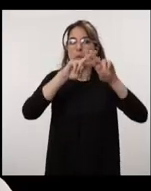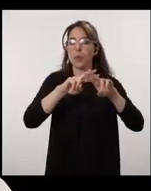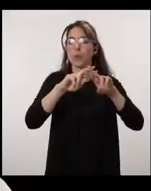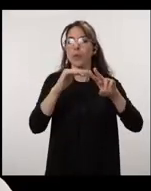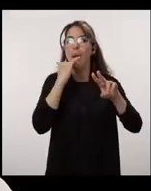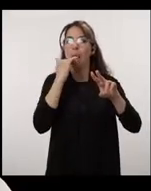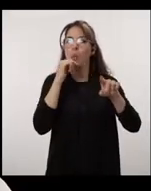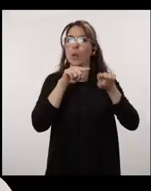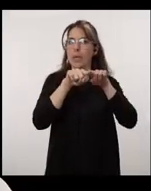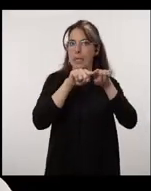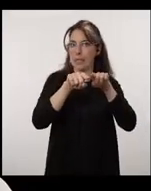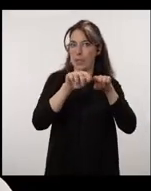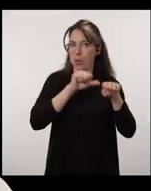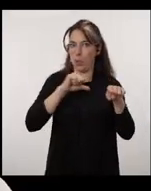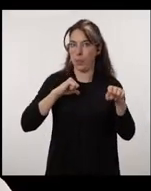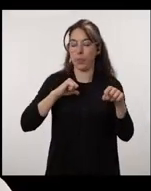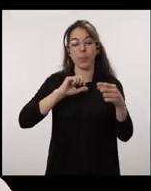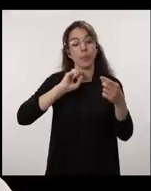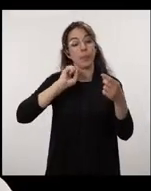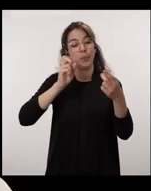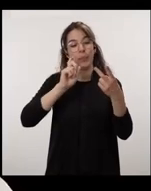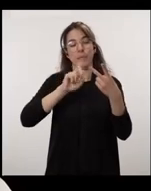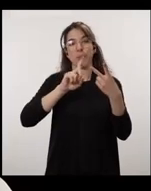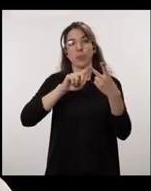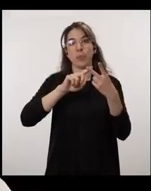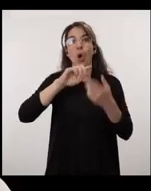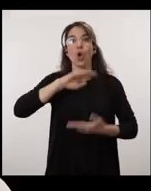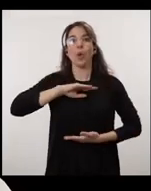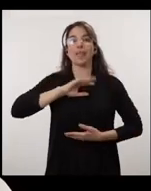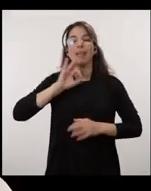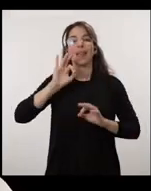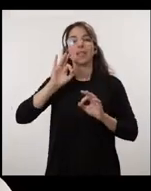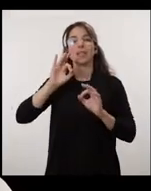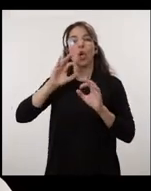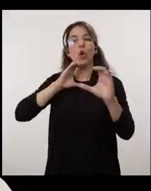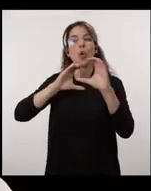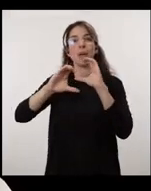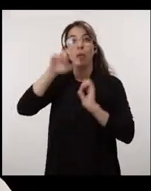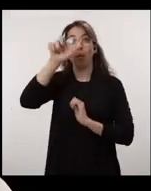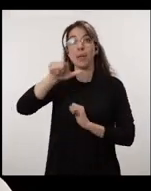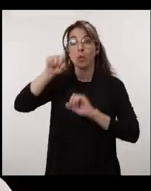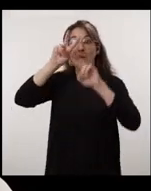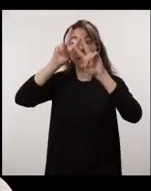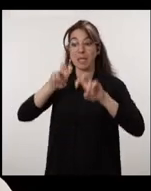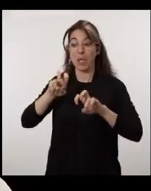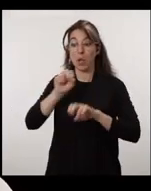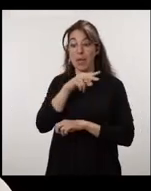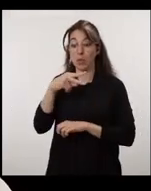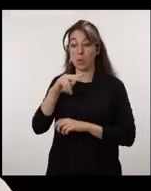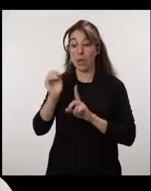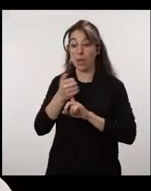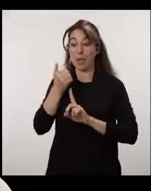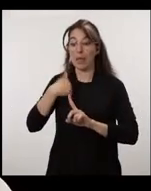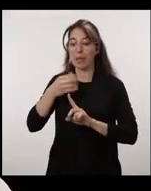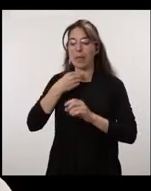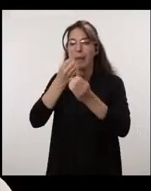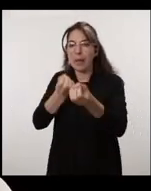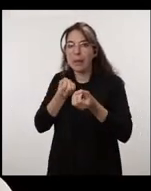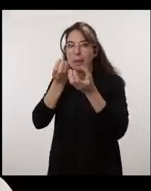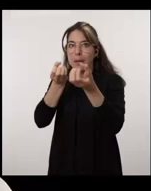competencias de comunicación los investigadores tienen que saber comunicar sus resultados a sus iguales en congresos en